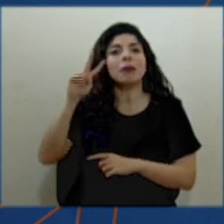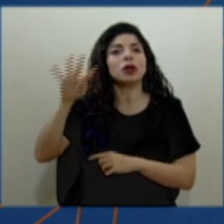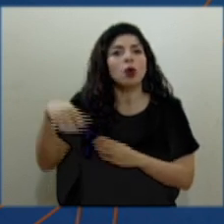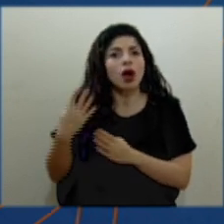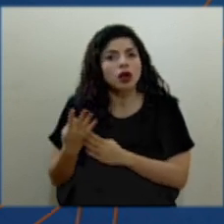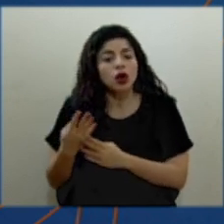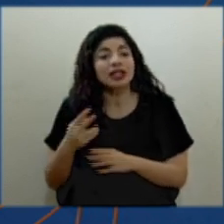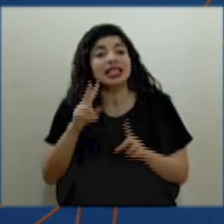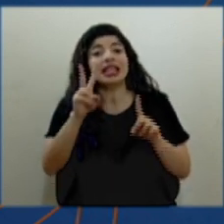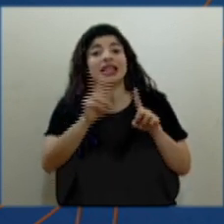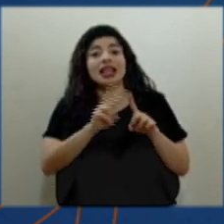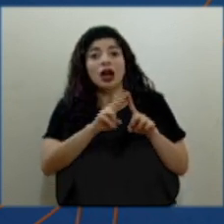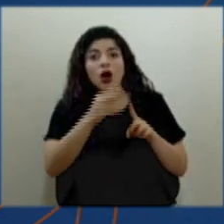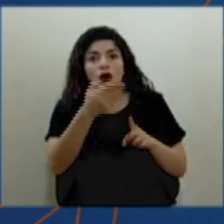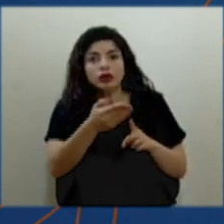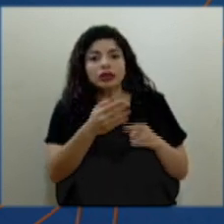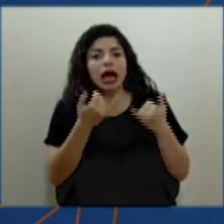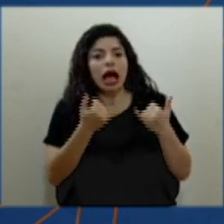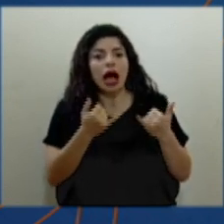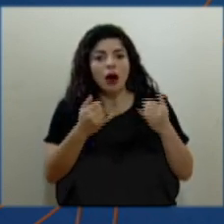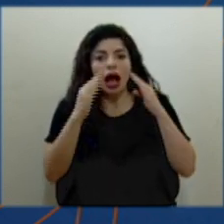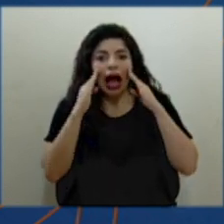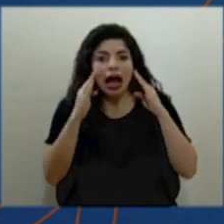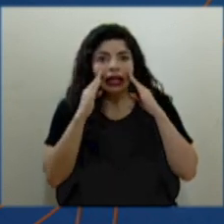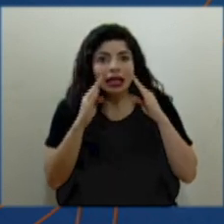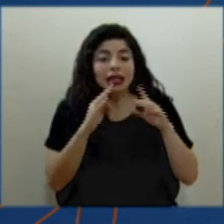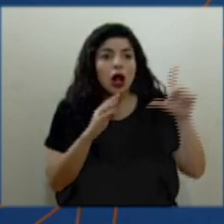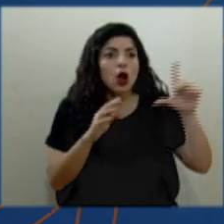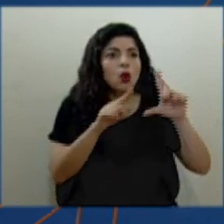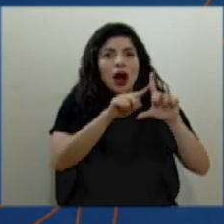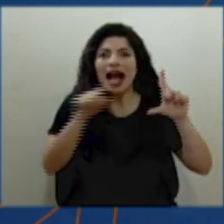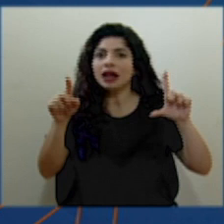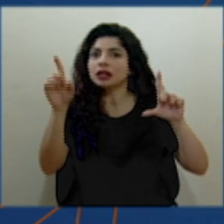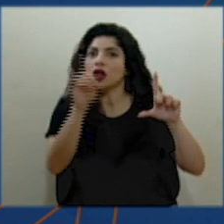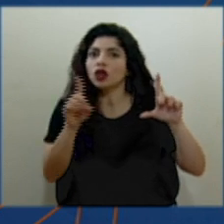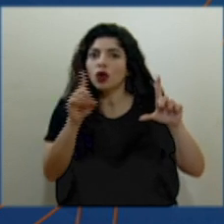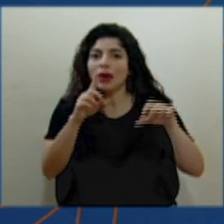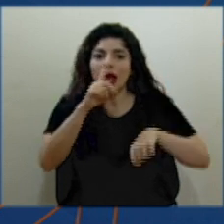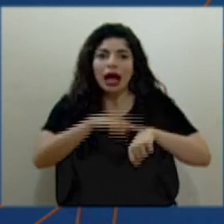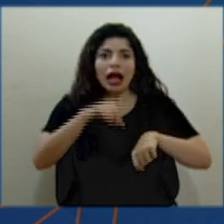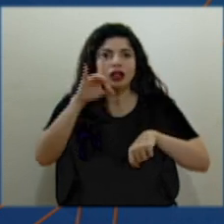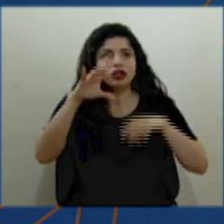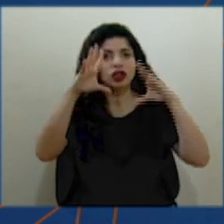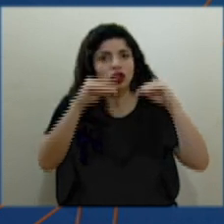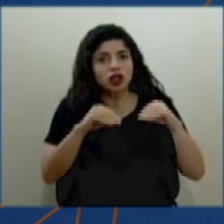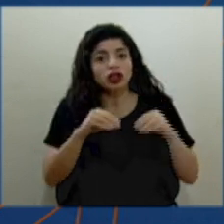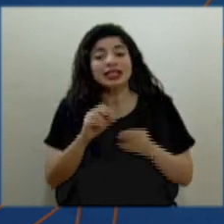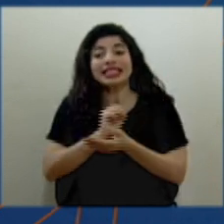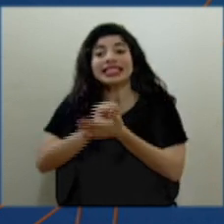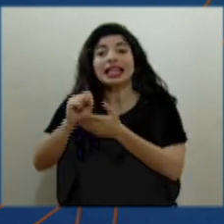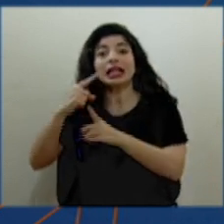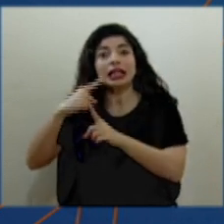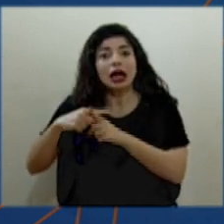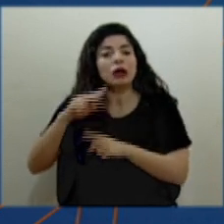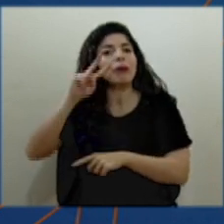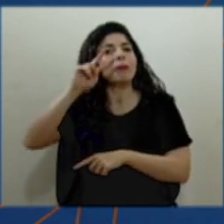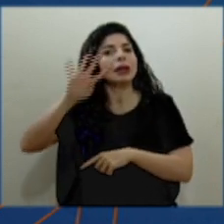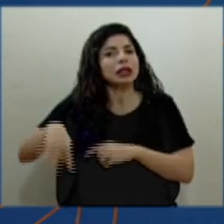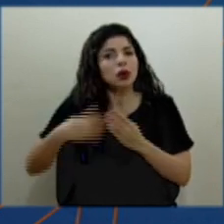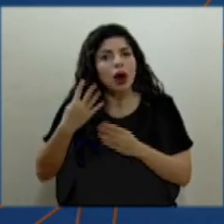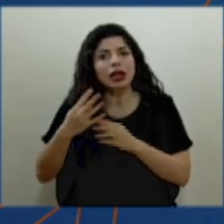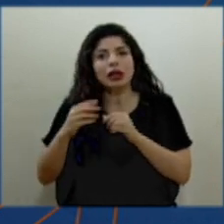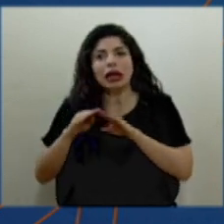en Nicoya se atenderá de lunes a domingo hasta las 8 de la noche, y en el área de salud de Santa Cruz las 24